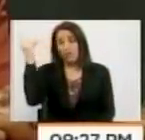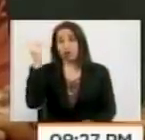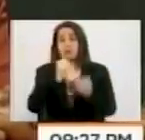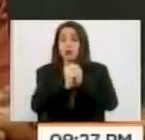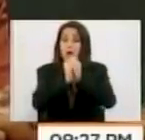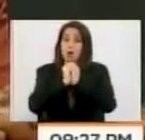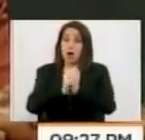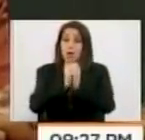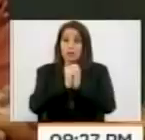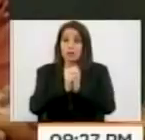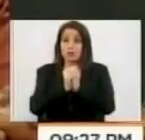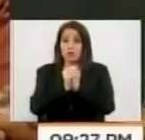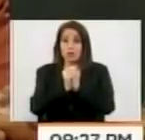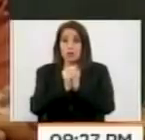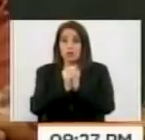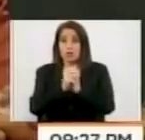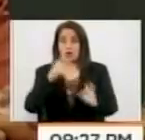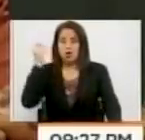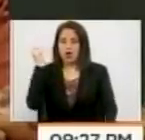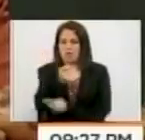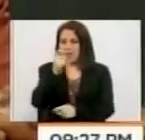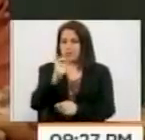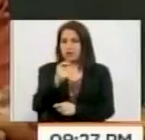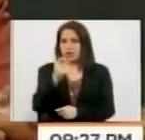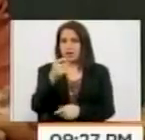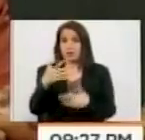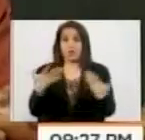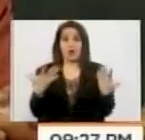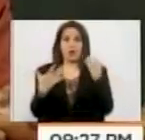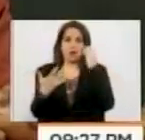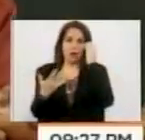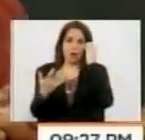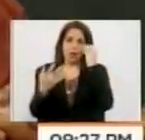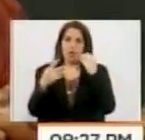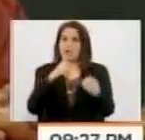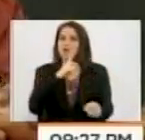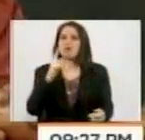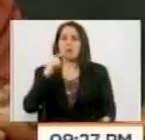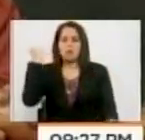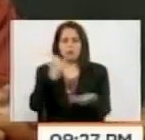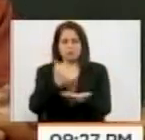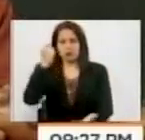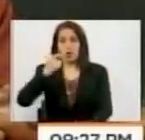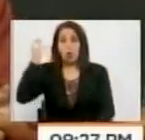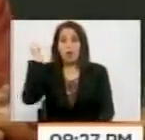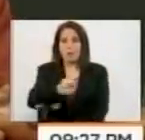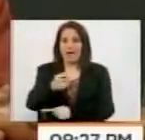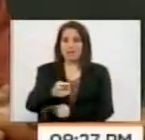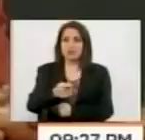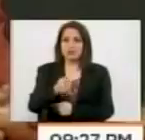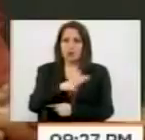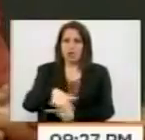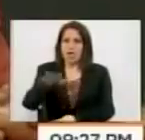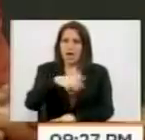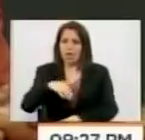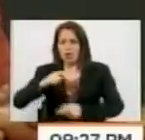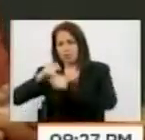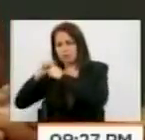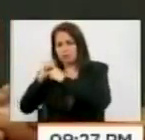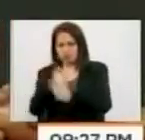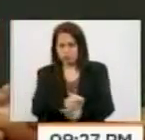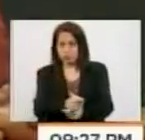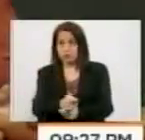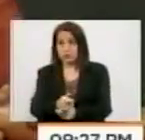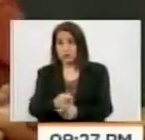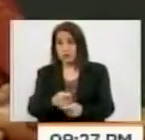rogando y con el mazo dando. Le dije, con el mazo dando. Tiene que ser un mazo, el símbolo. El mazo para darle